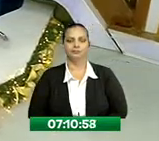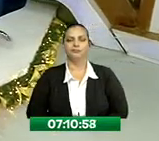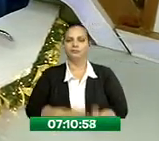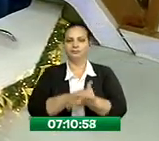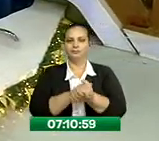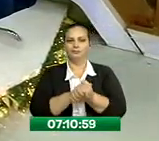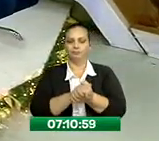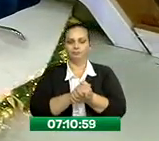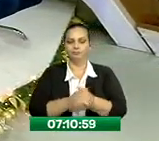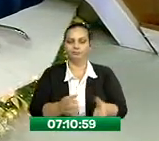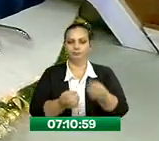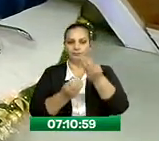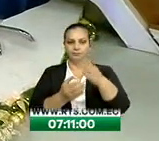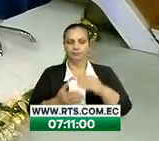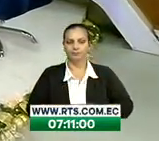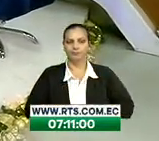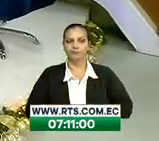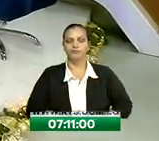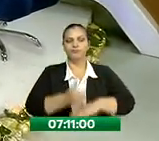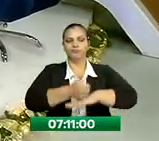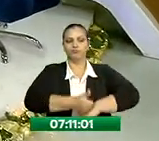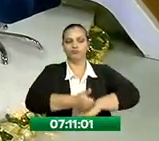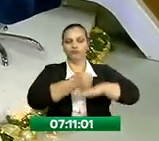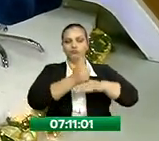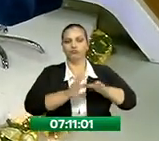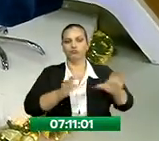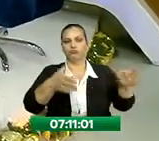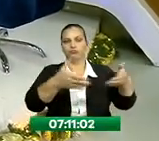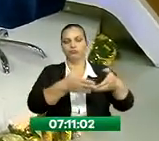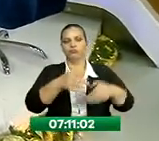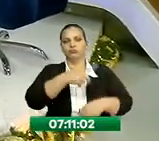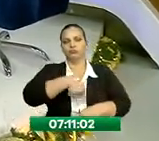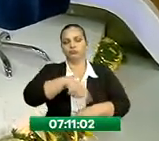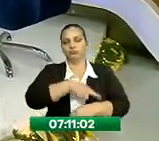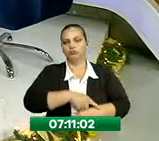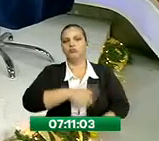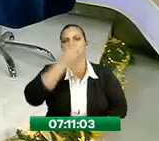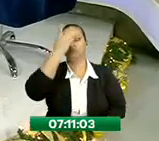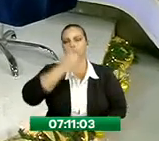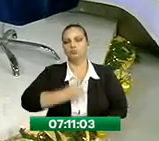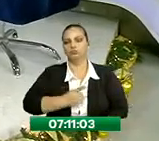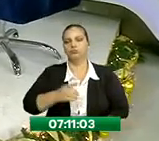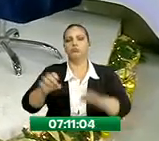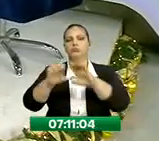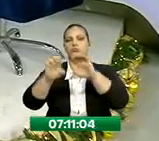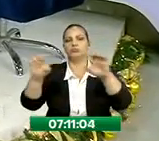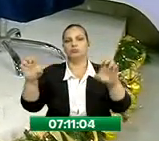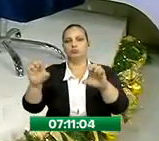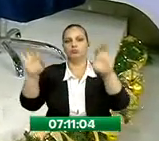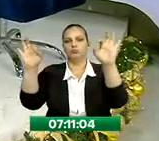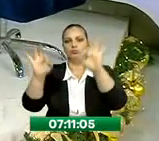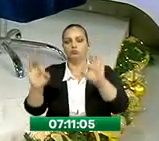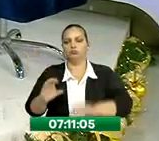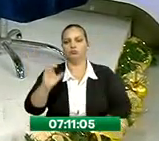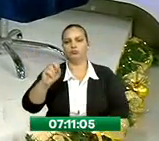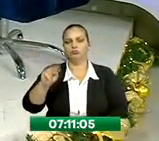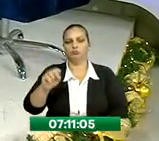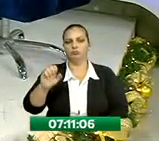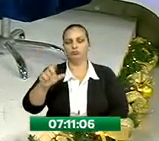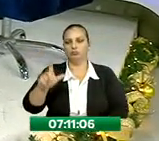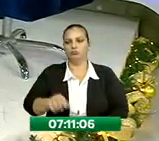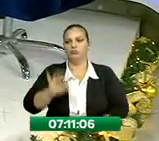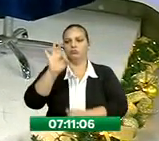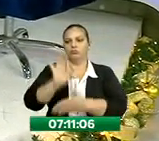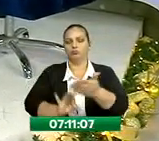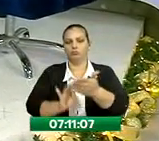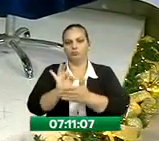Arconel aprobó la intervención de la Corporación Nacional de Electricidad. ¿Cuáles fueron las causas que motivaron esta intervención? Para